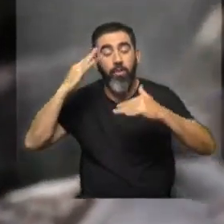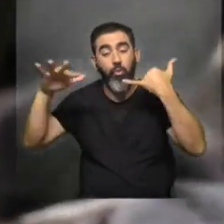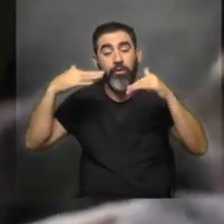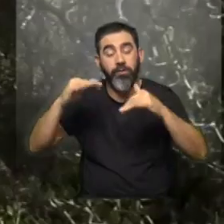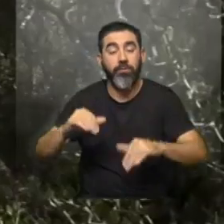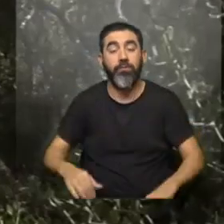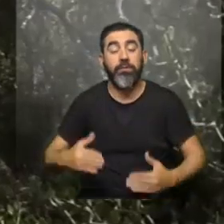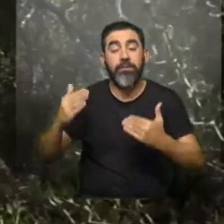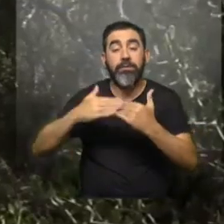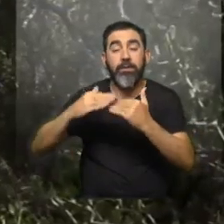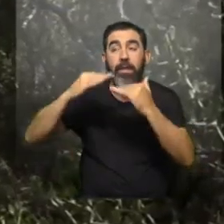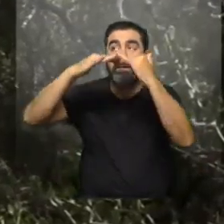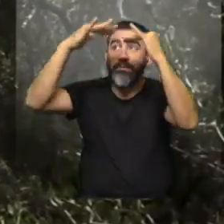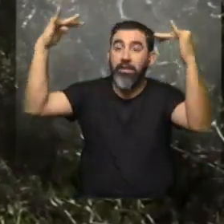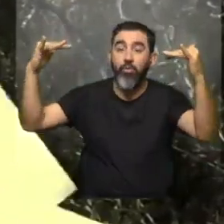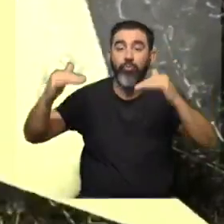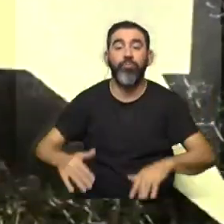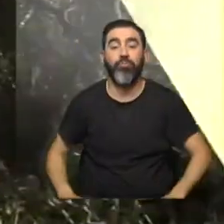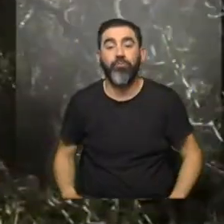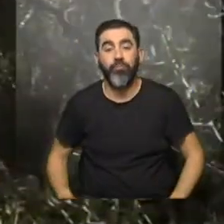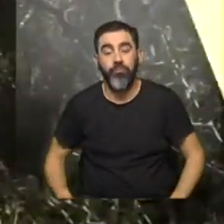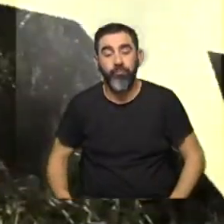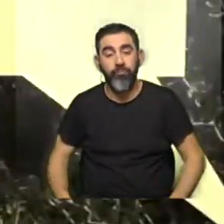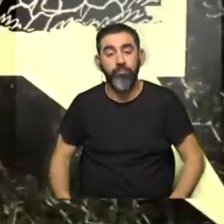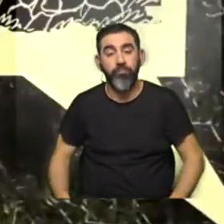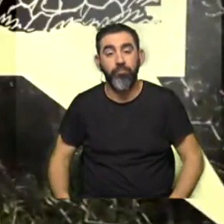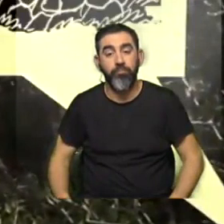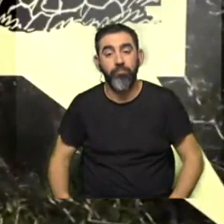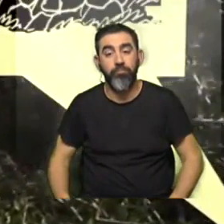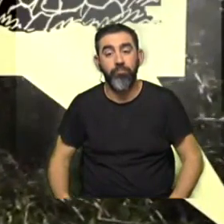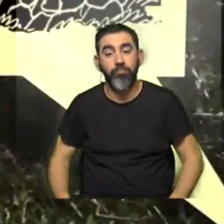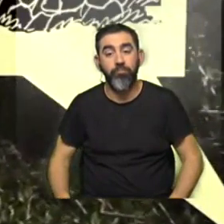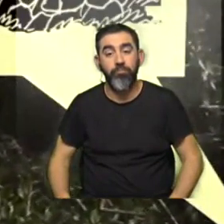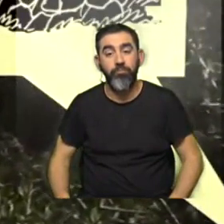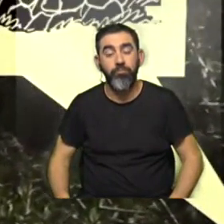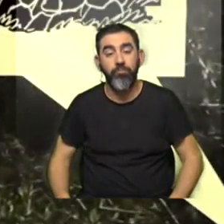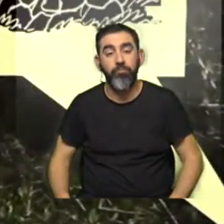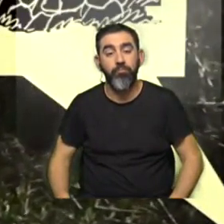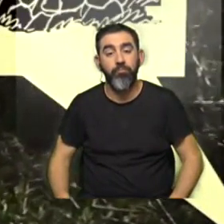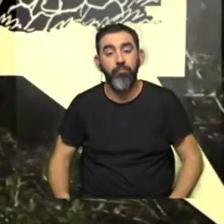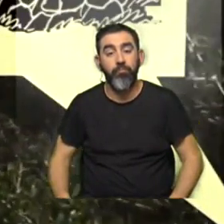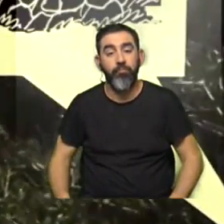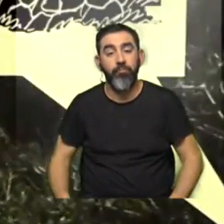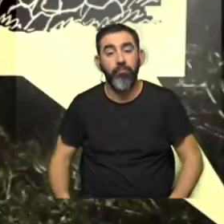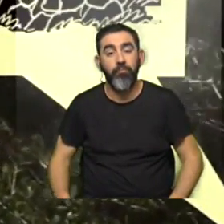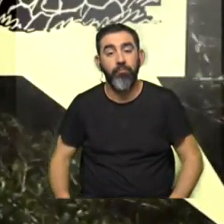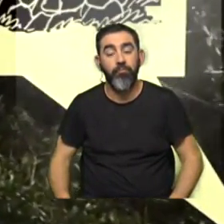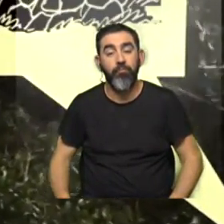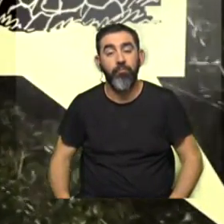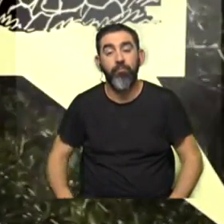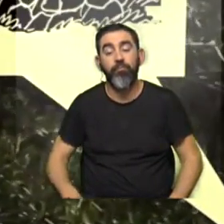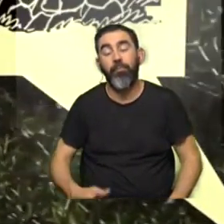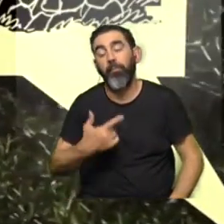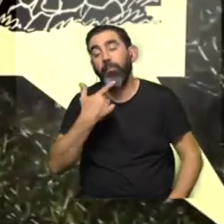del cielo. Más cerca del cielo. Más cerca del cielo. Que también tiene eso, ¿no? Que cuando ustedes les hablan,